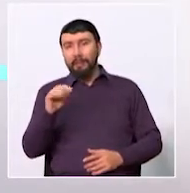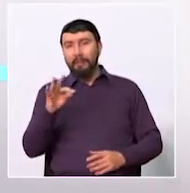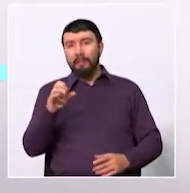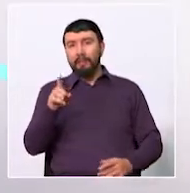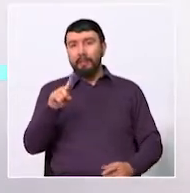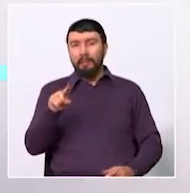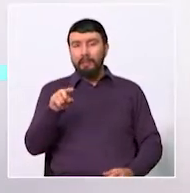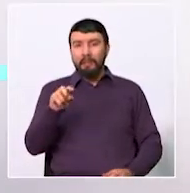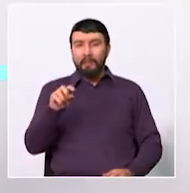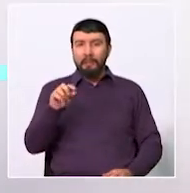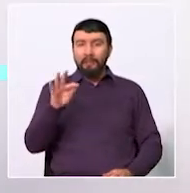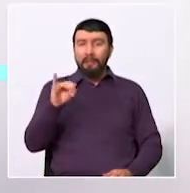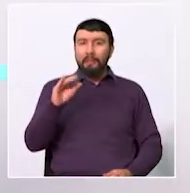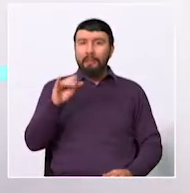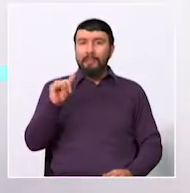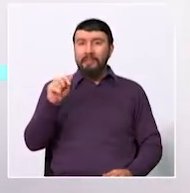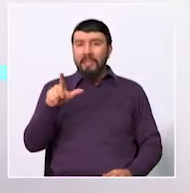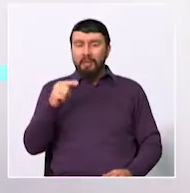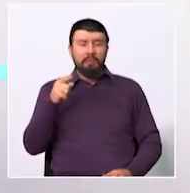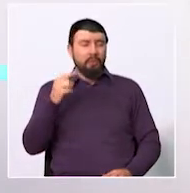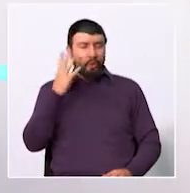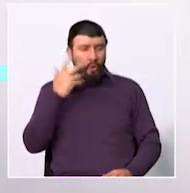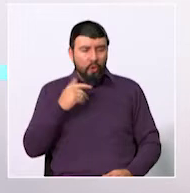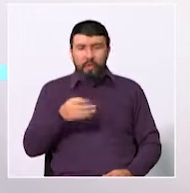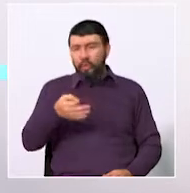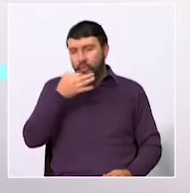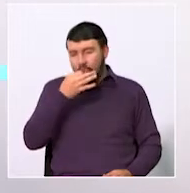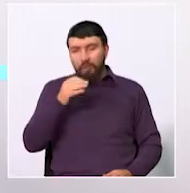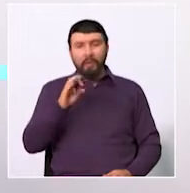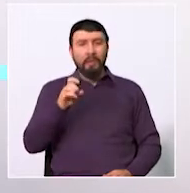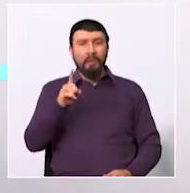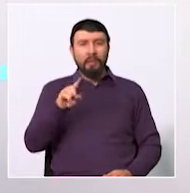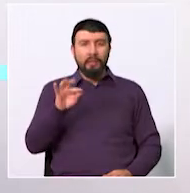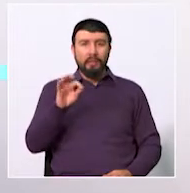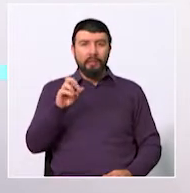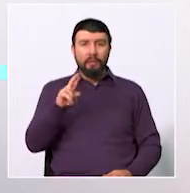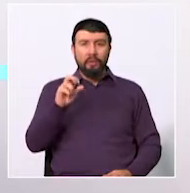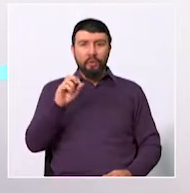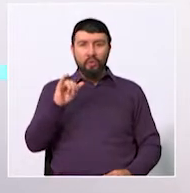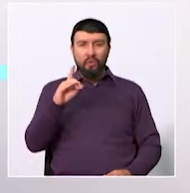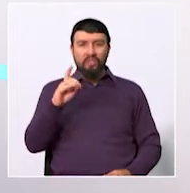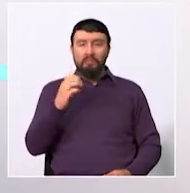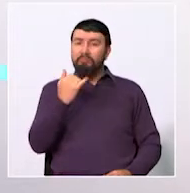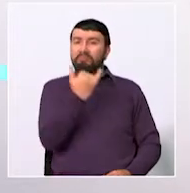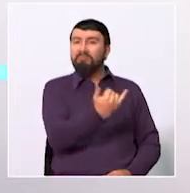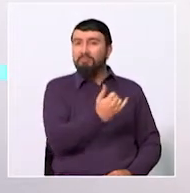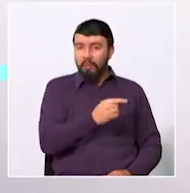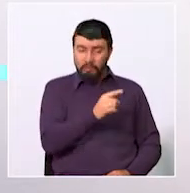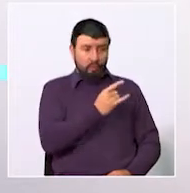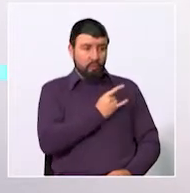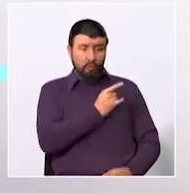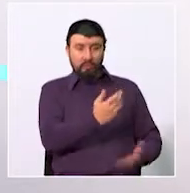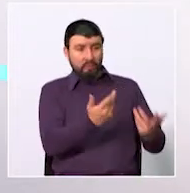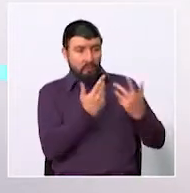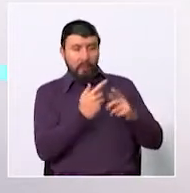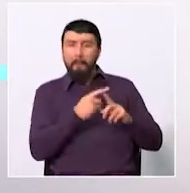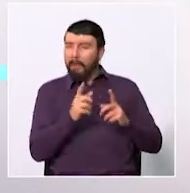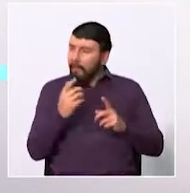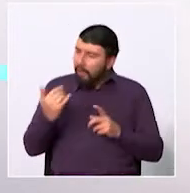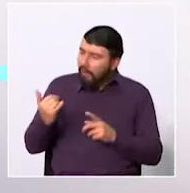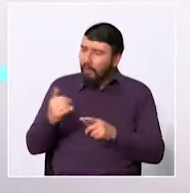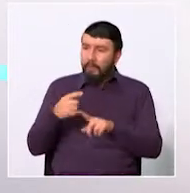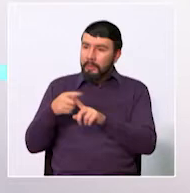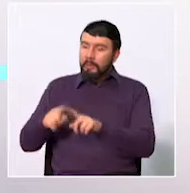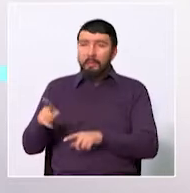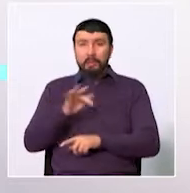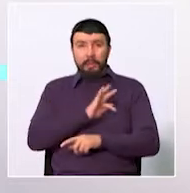una dosis diaria de un esteroide y demás lo que vemos ahora en la práctica que nos ha dado resultado y por eso muchos